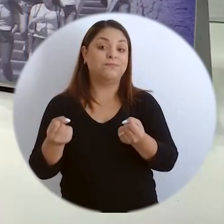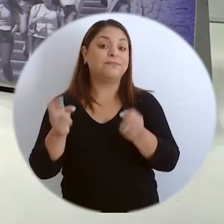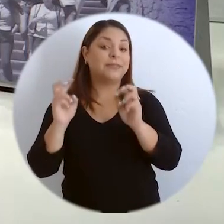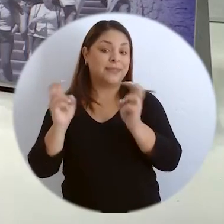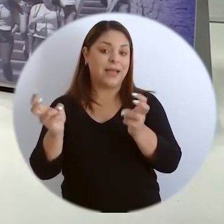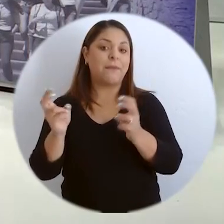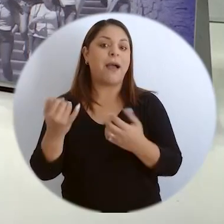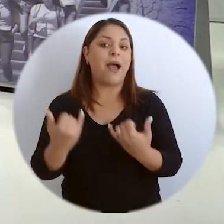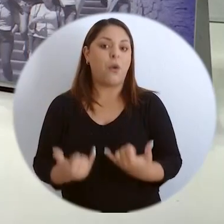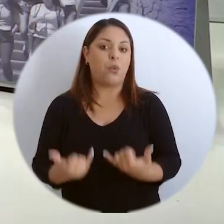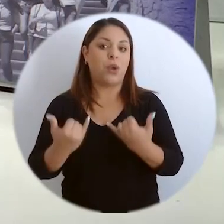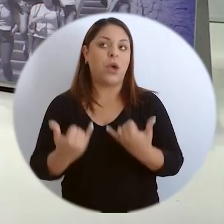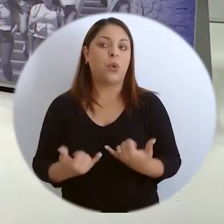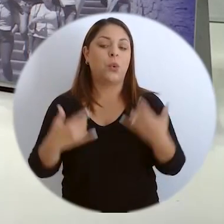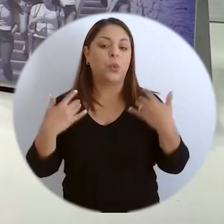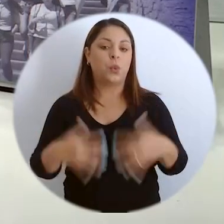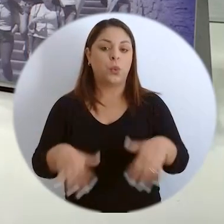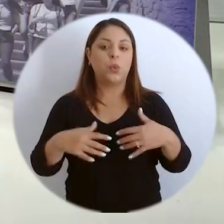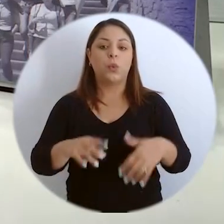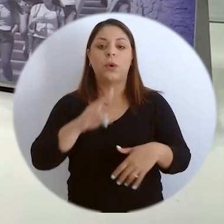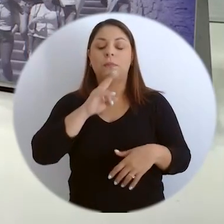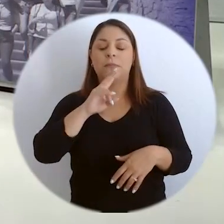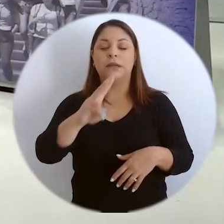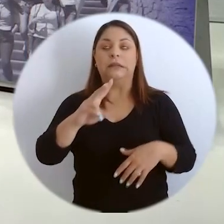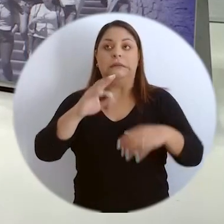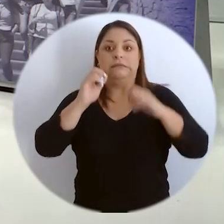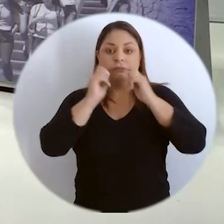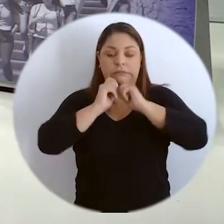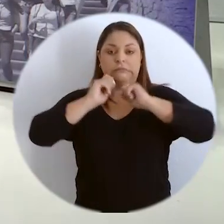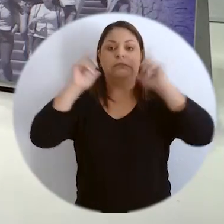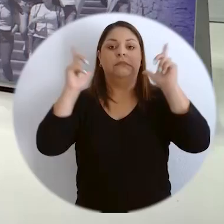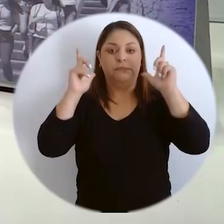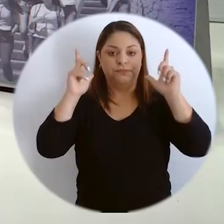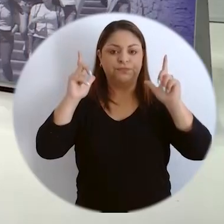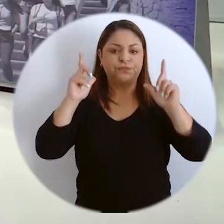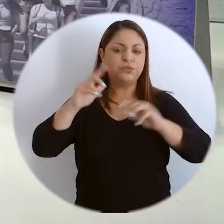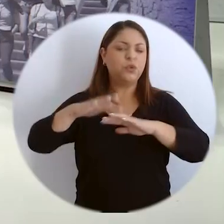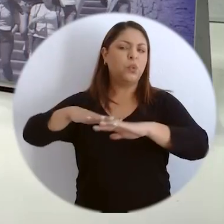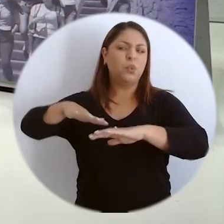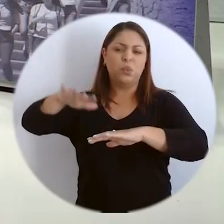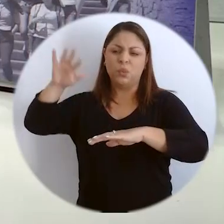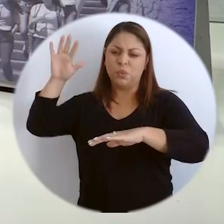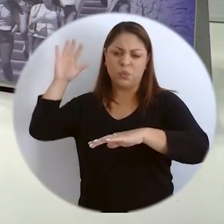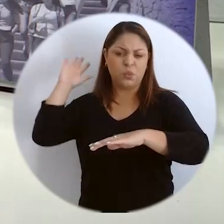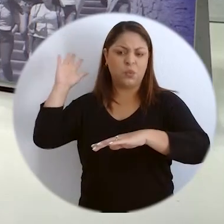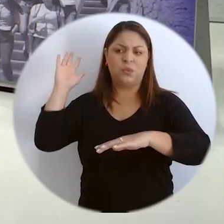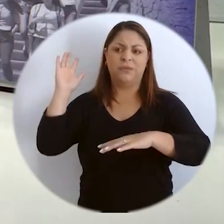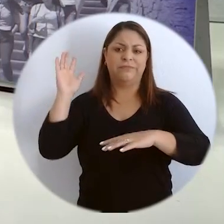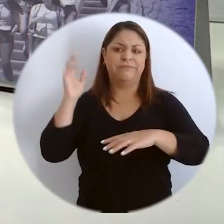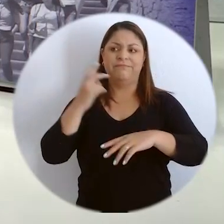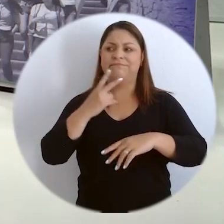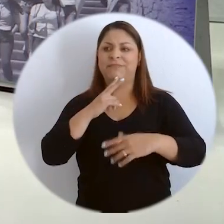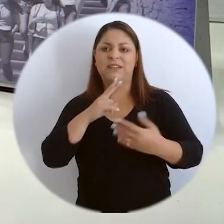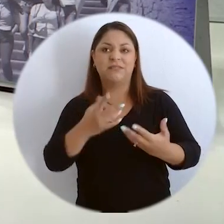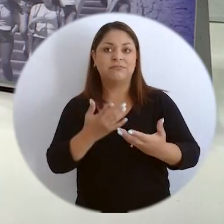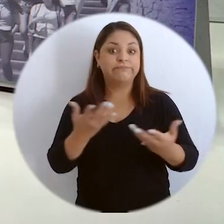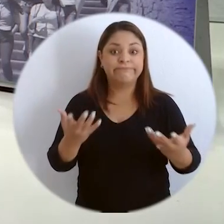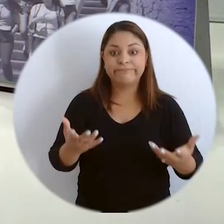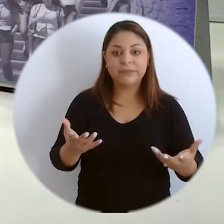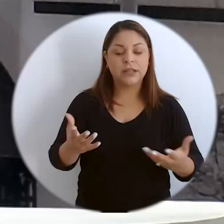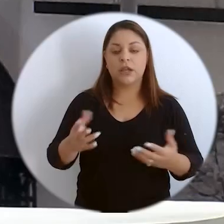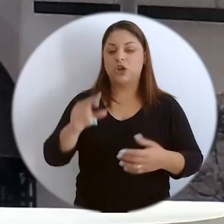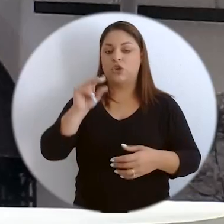explotando realmente en la cara. Que se venía a venir hace muchos días. Que se venía a venir hace mucho, que no podemos decir que sea la